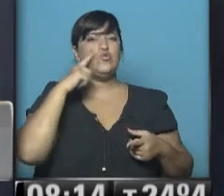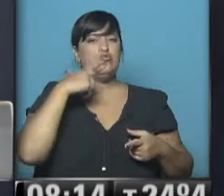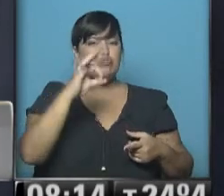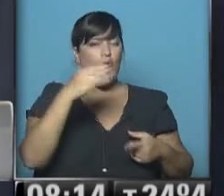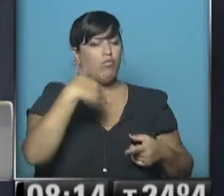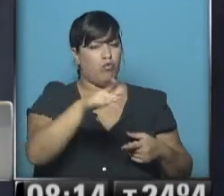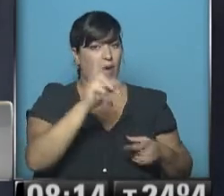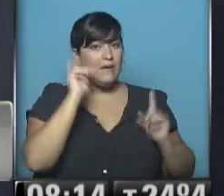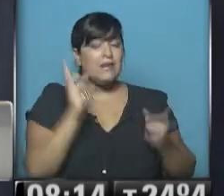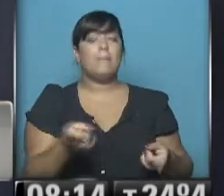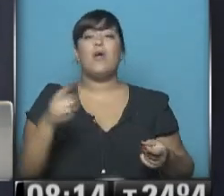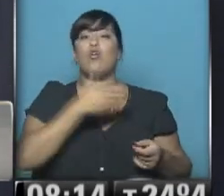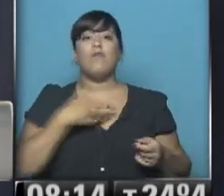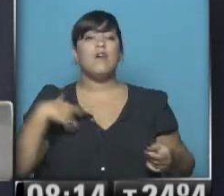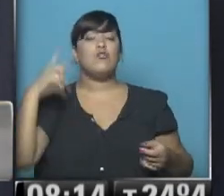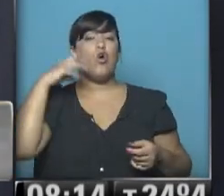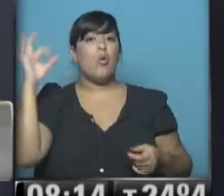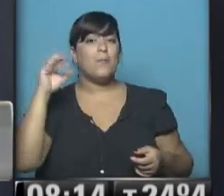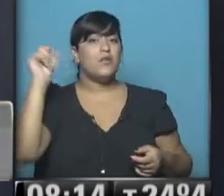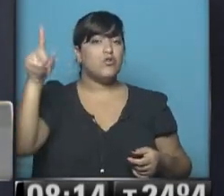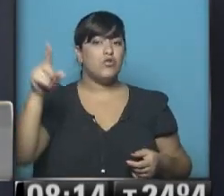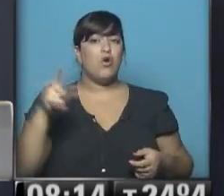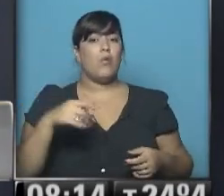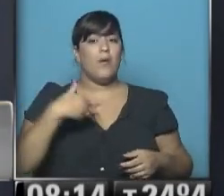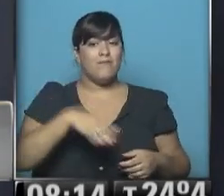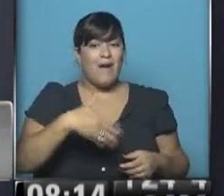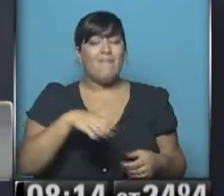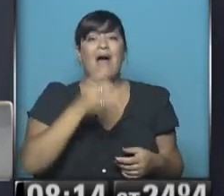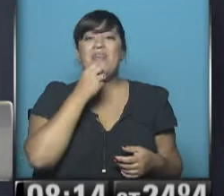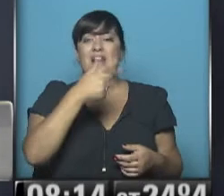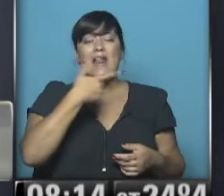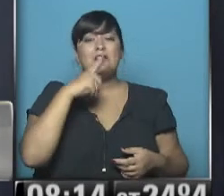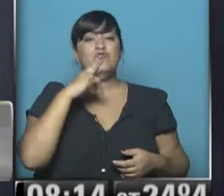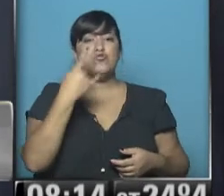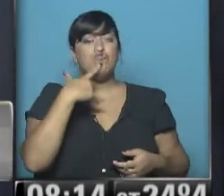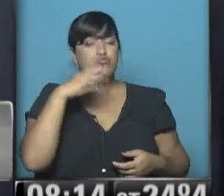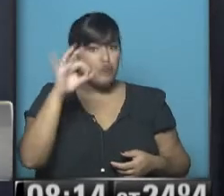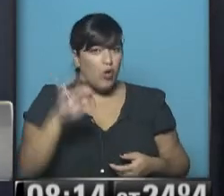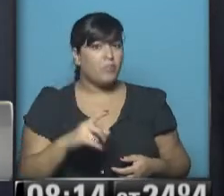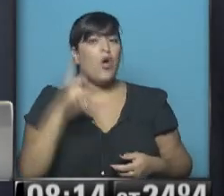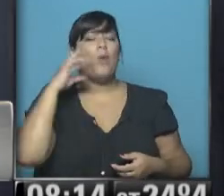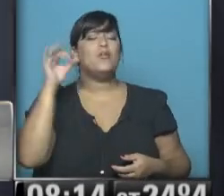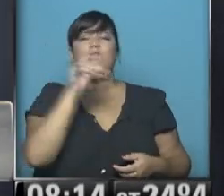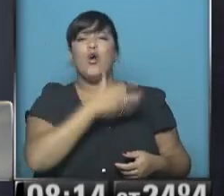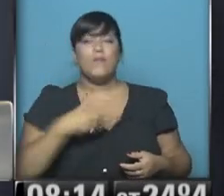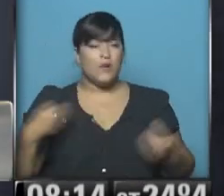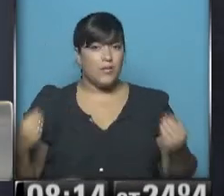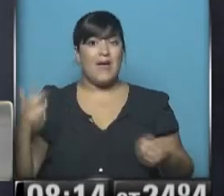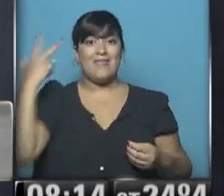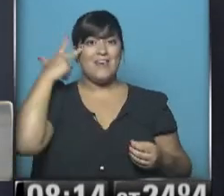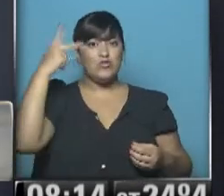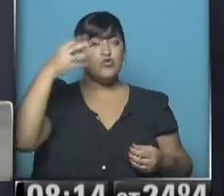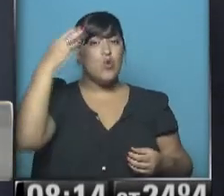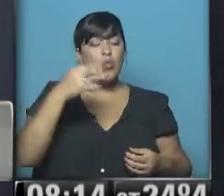expectativas hay en el gobierno respecto de su declaración testimonial en las próximas horas y la segunda para el 18 cuando se cumpla